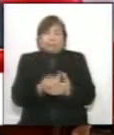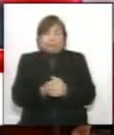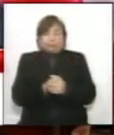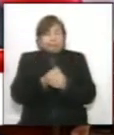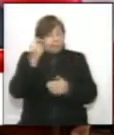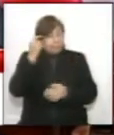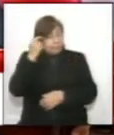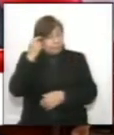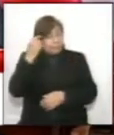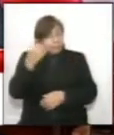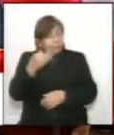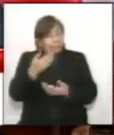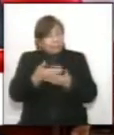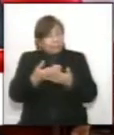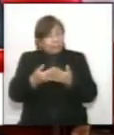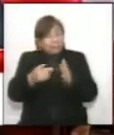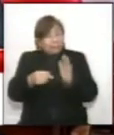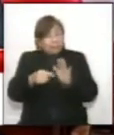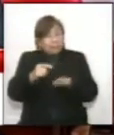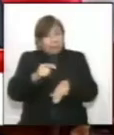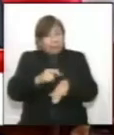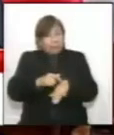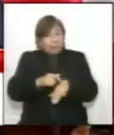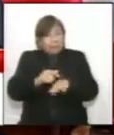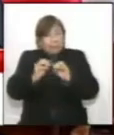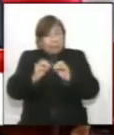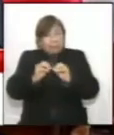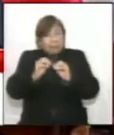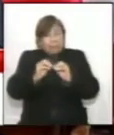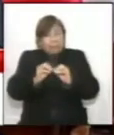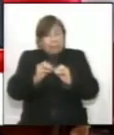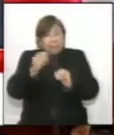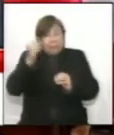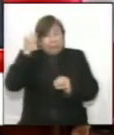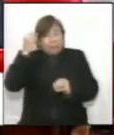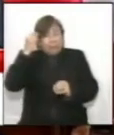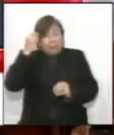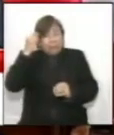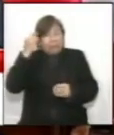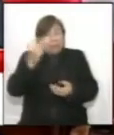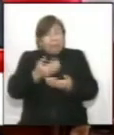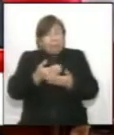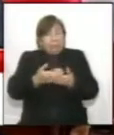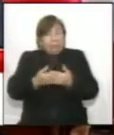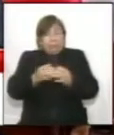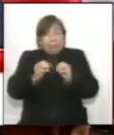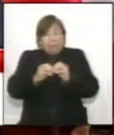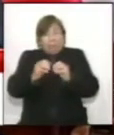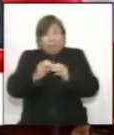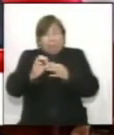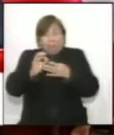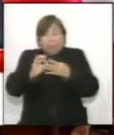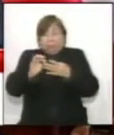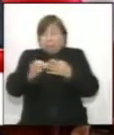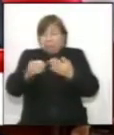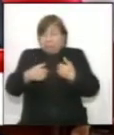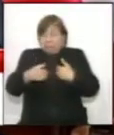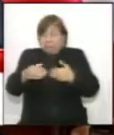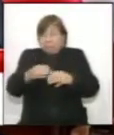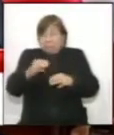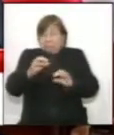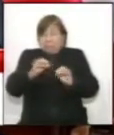que en este momento debe poner un gabinete estrictamente político pensando en las elecciones, pues que lo haga. La